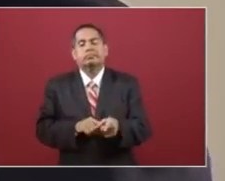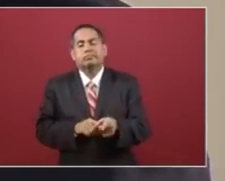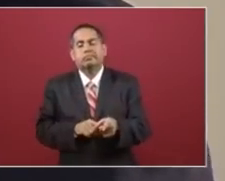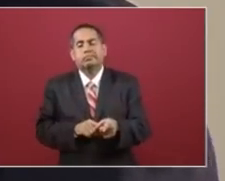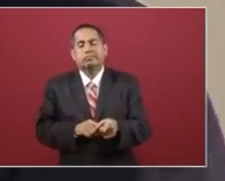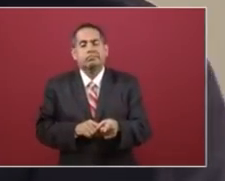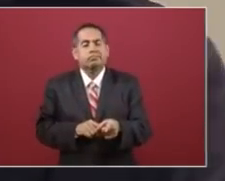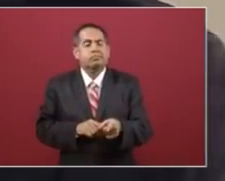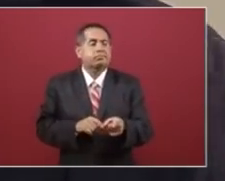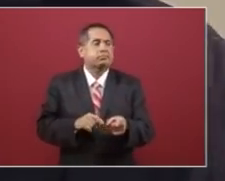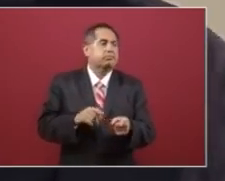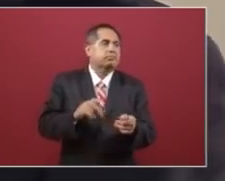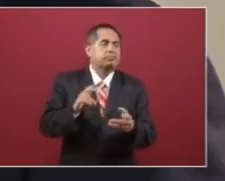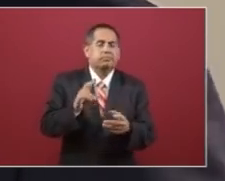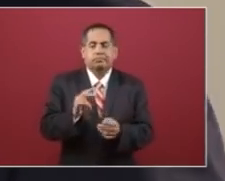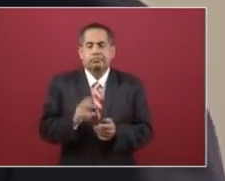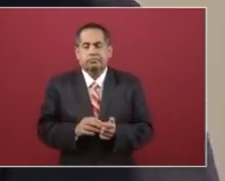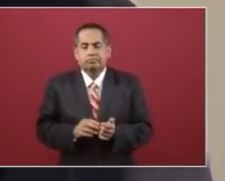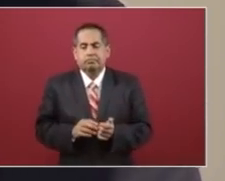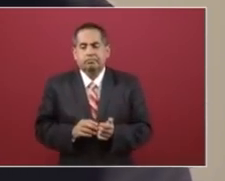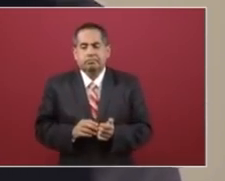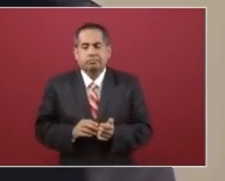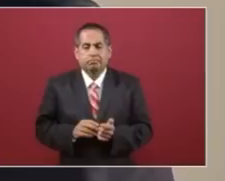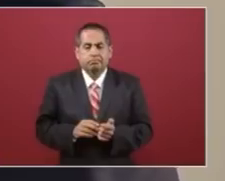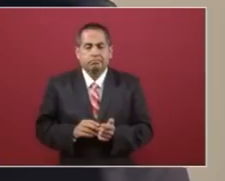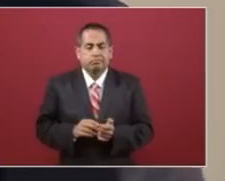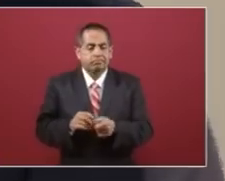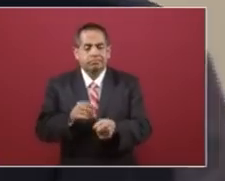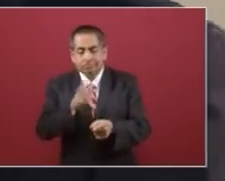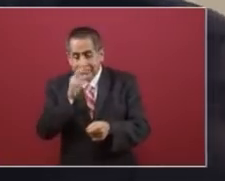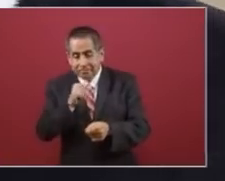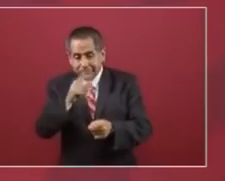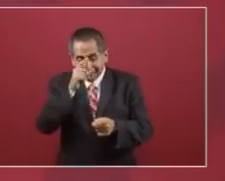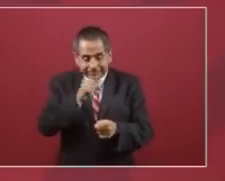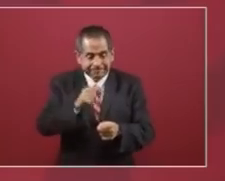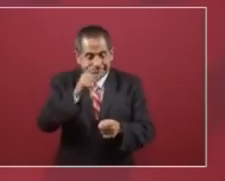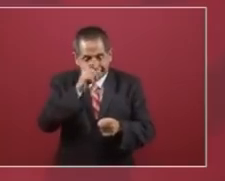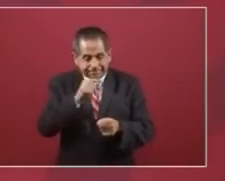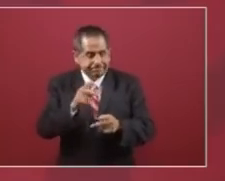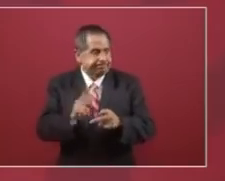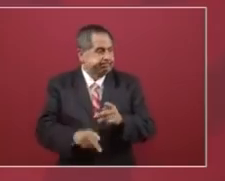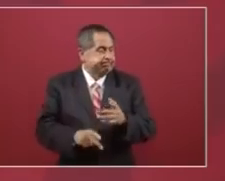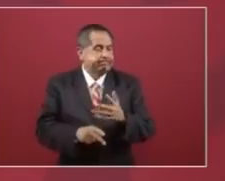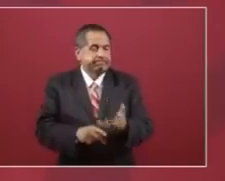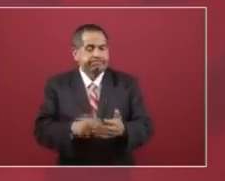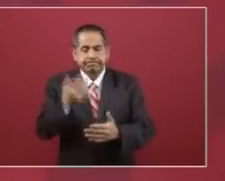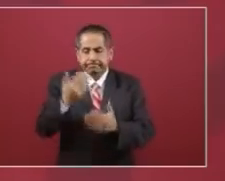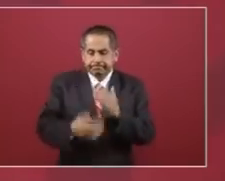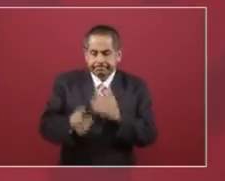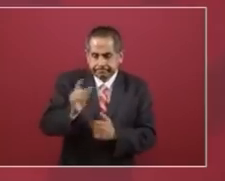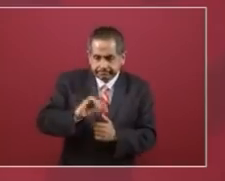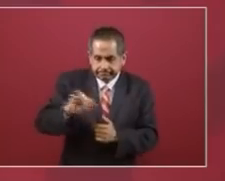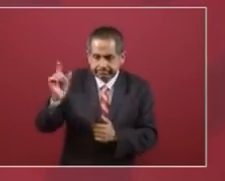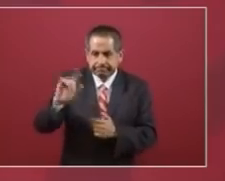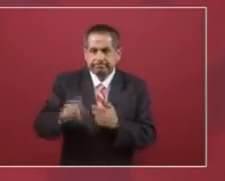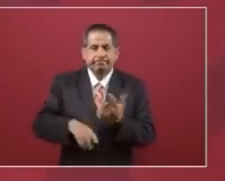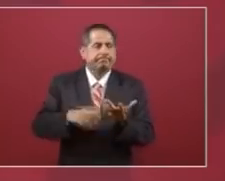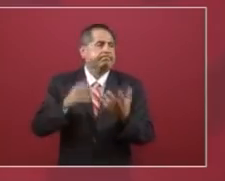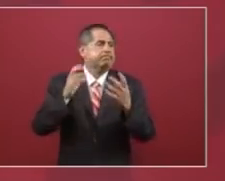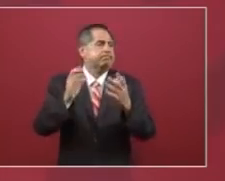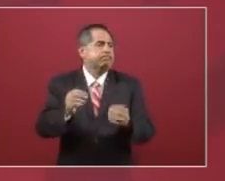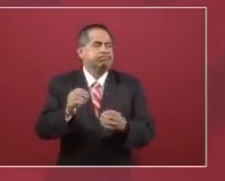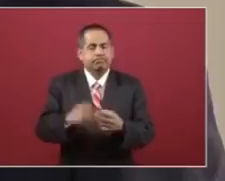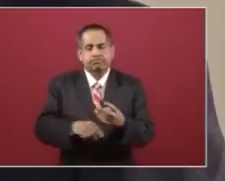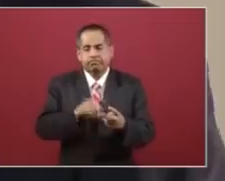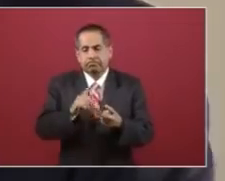no tengan capacidad de profesional que no tengan